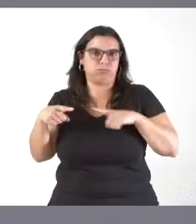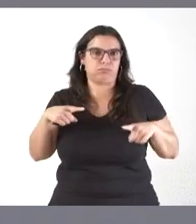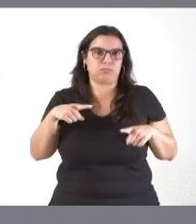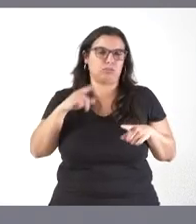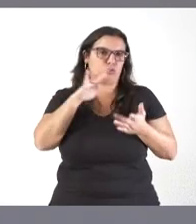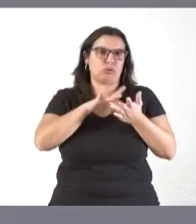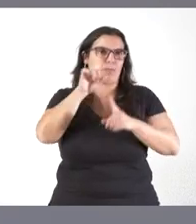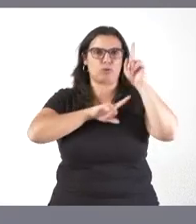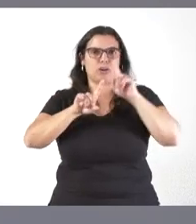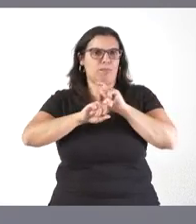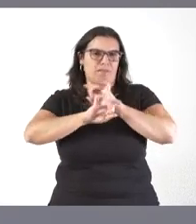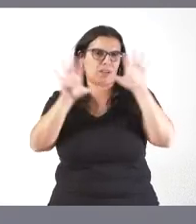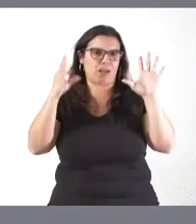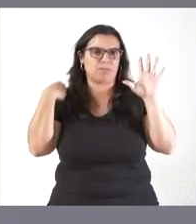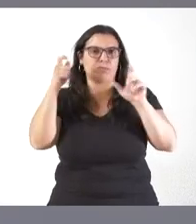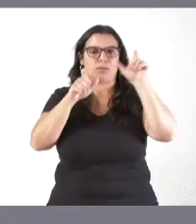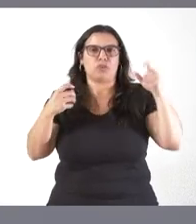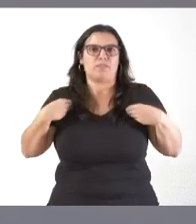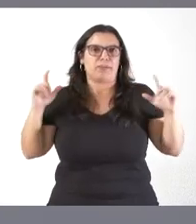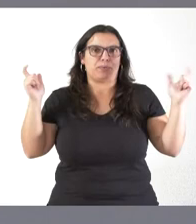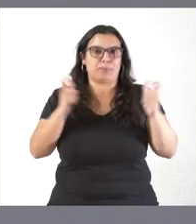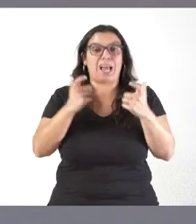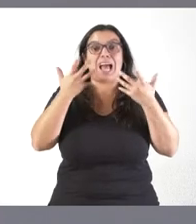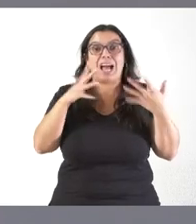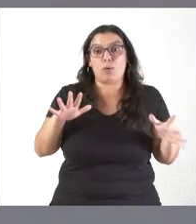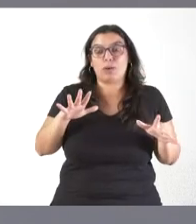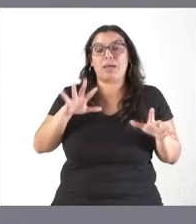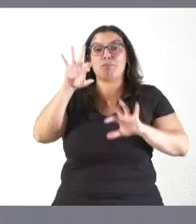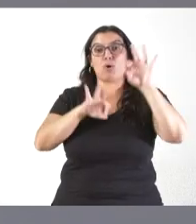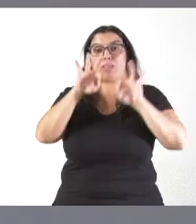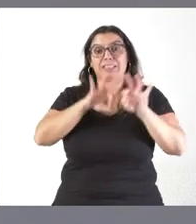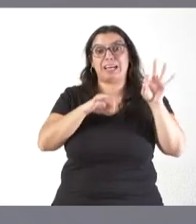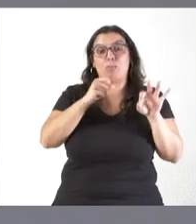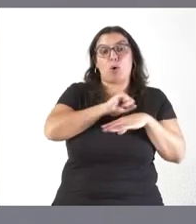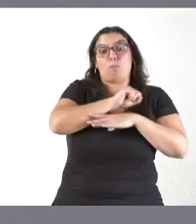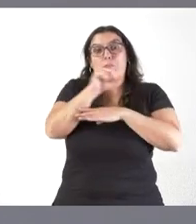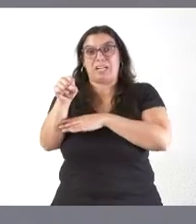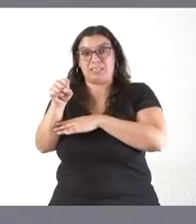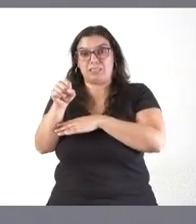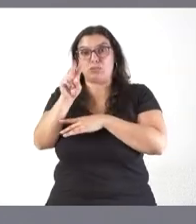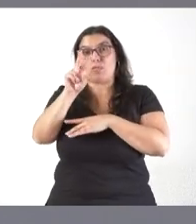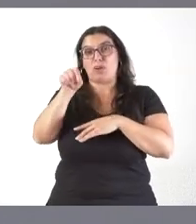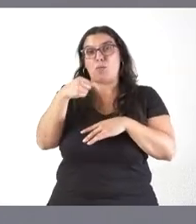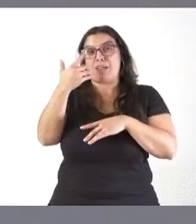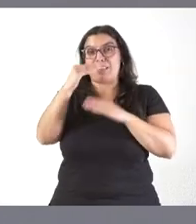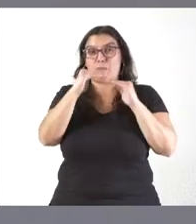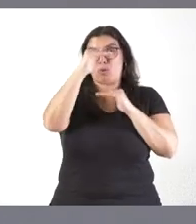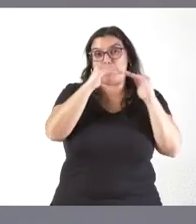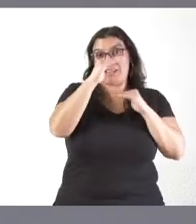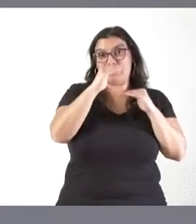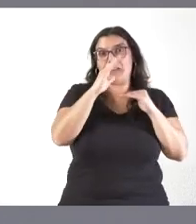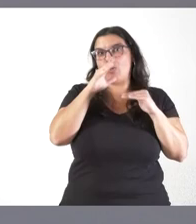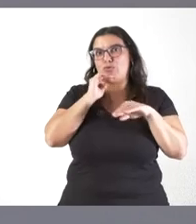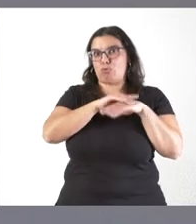claros problemas de exploración Aunque Cuál es su nivel de densidad de población sea más alto de 12,5 habitantes por kilómetro cuadrado